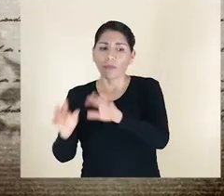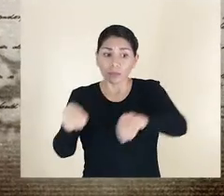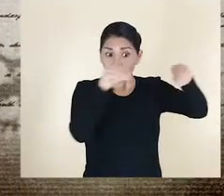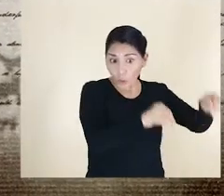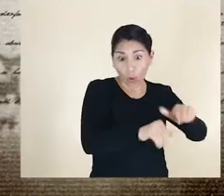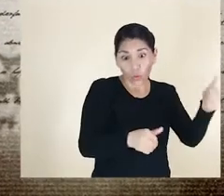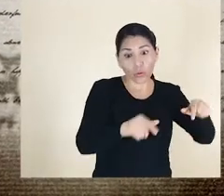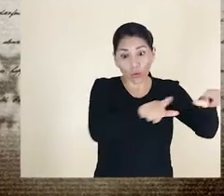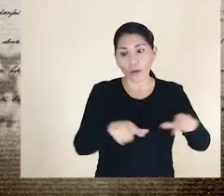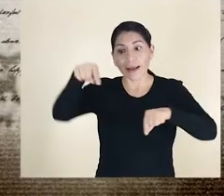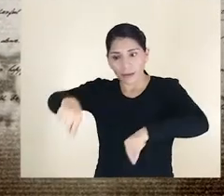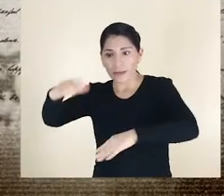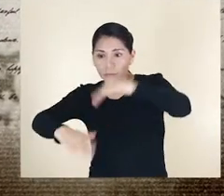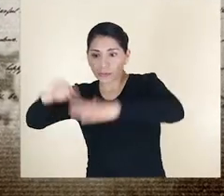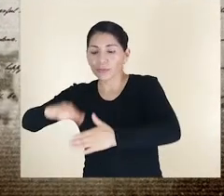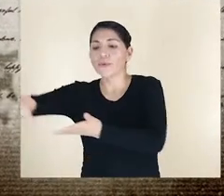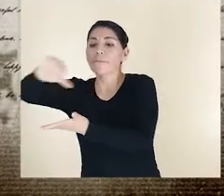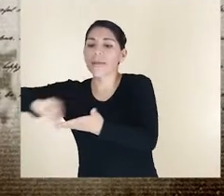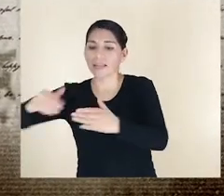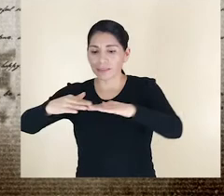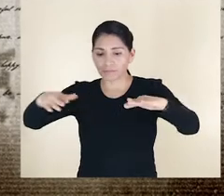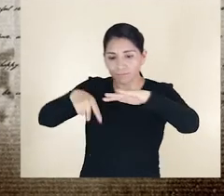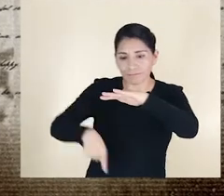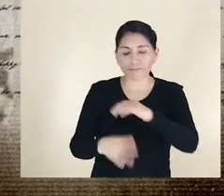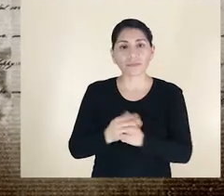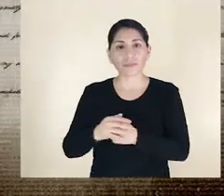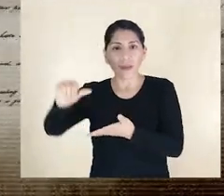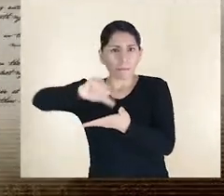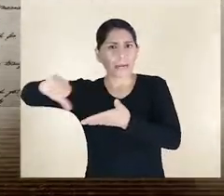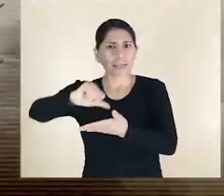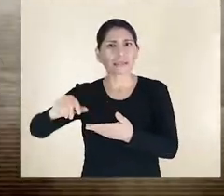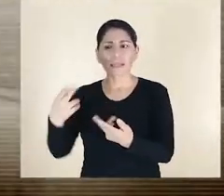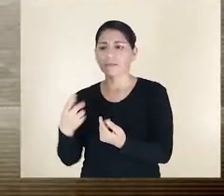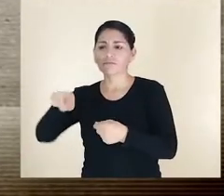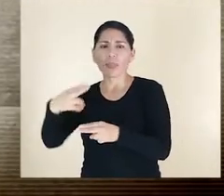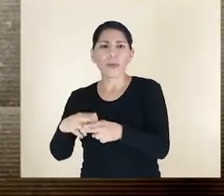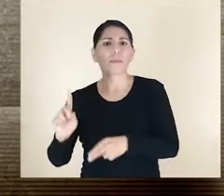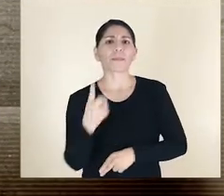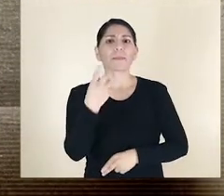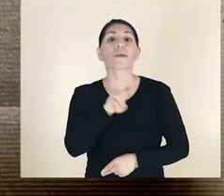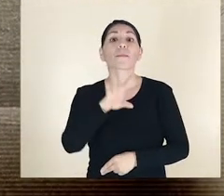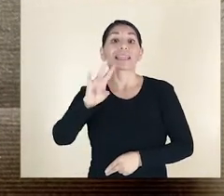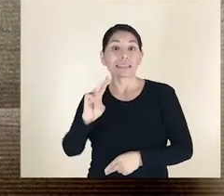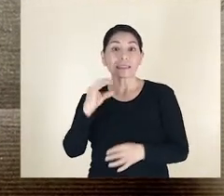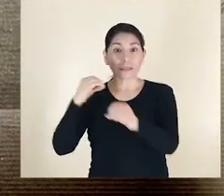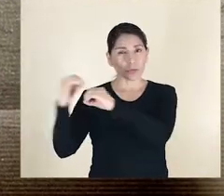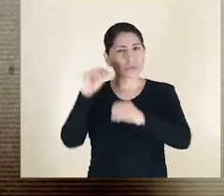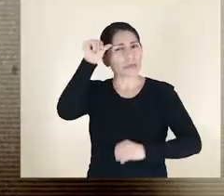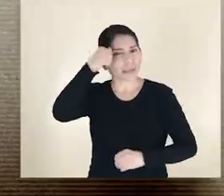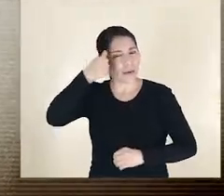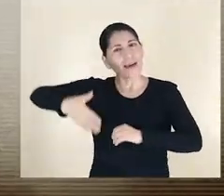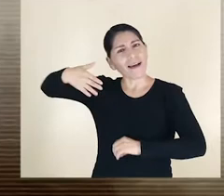permutaron otro terreno en la ciudad para poder construir esta plaza y el estacionamiento. La plaza se llamó originalmente 27 de